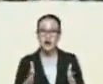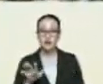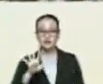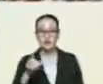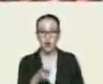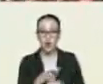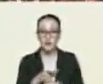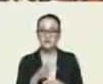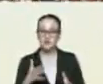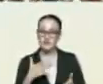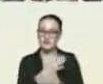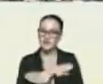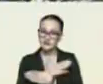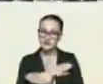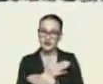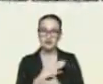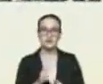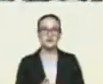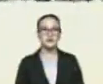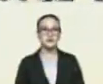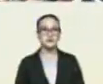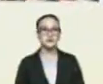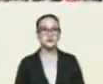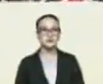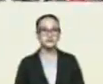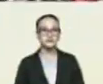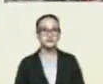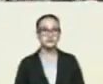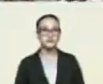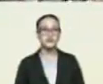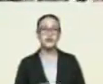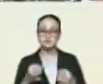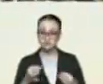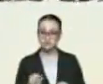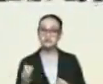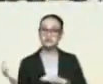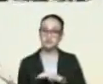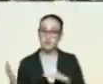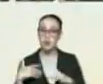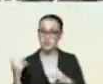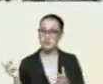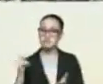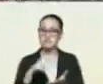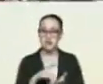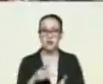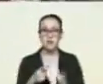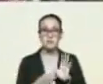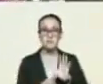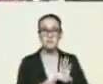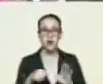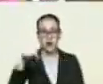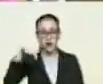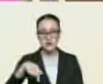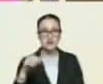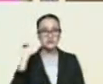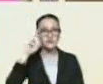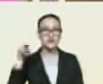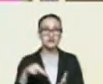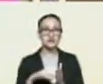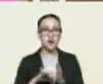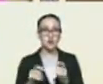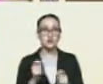5 gobernaciones en Venezuela y están formalmente convocados a presentarse ante la Asamblea